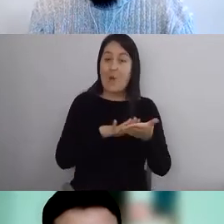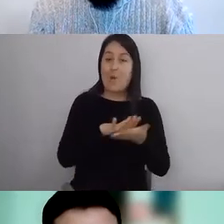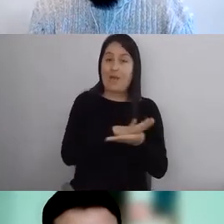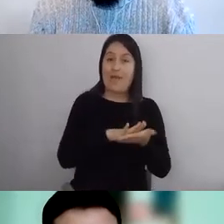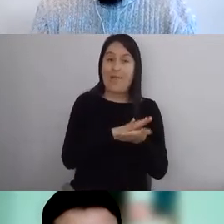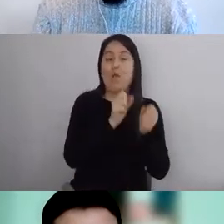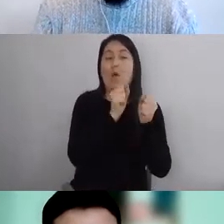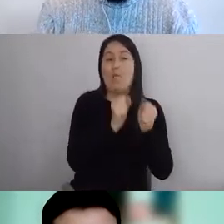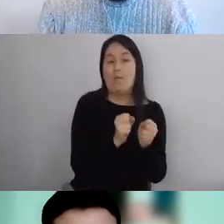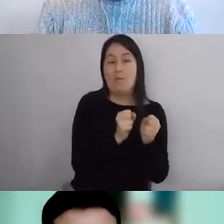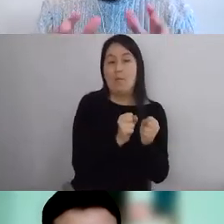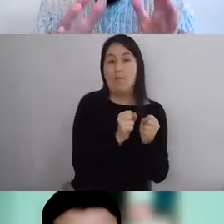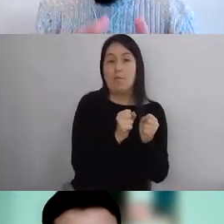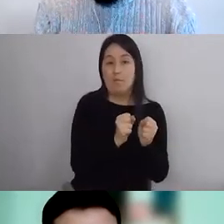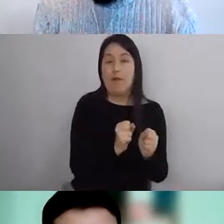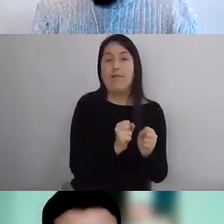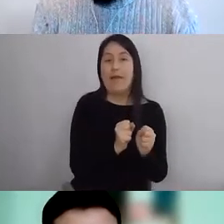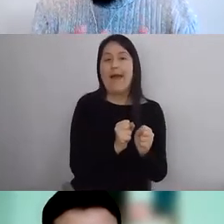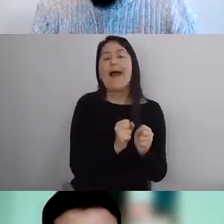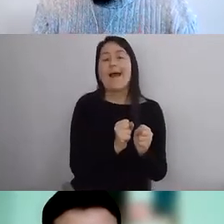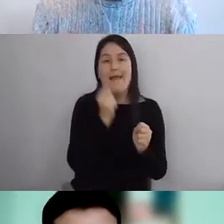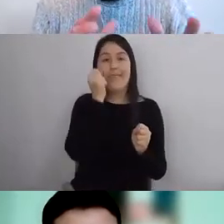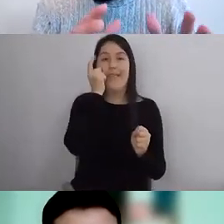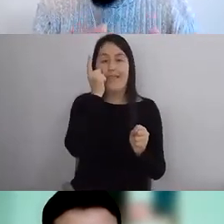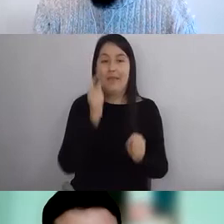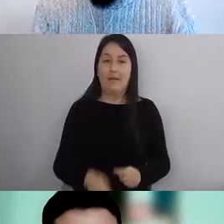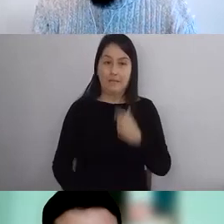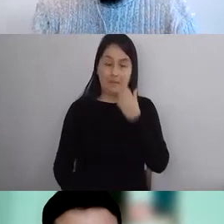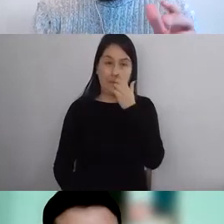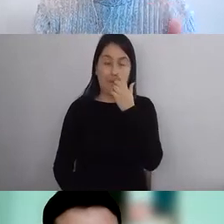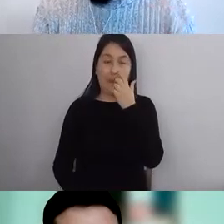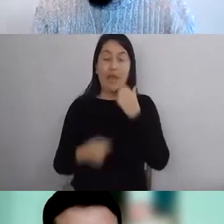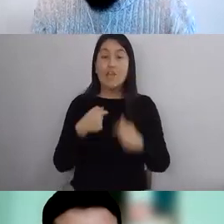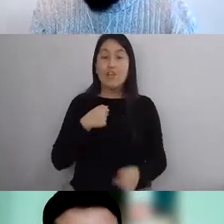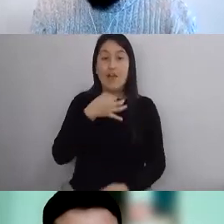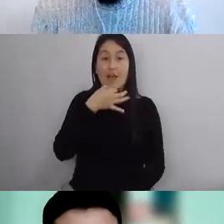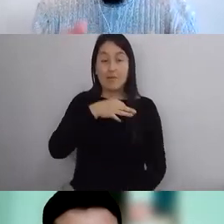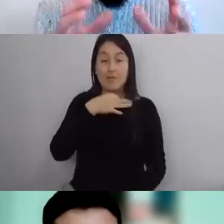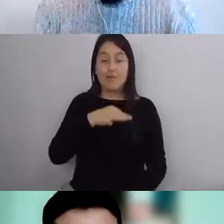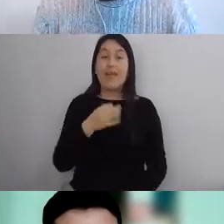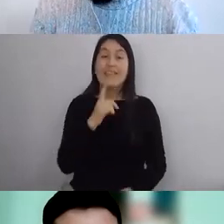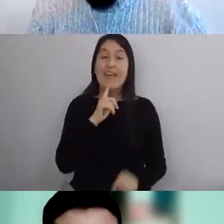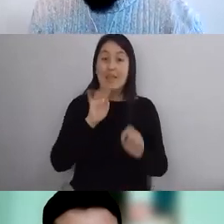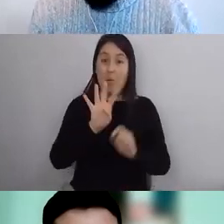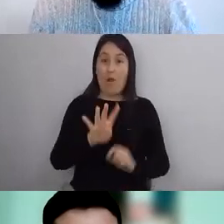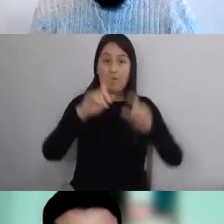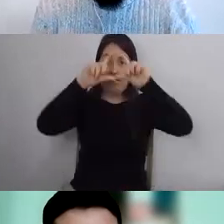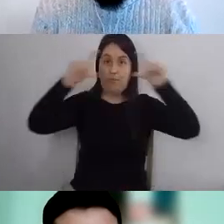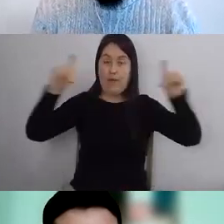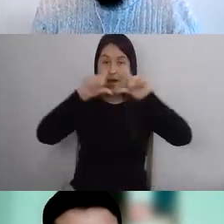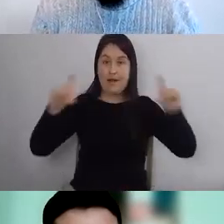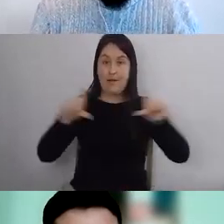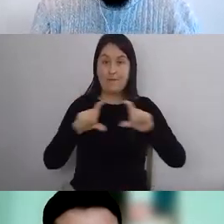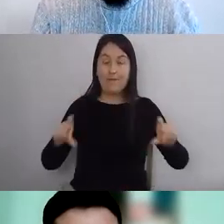poder quizás llevarlo un poco más, ¿ya? Ahora va a aparecer un relato el cual yo voy a leer, está dividido en cuatro párrafos, y ahí vamos a poder